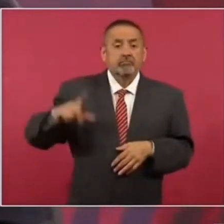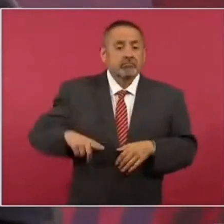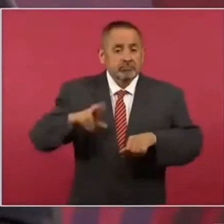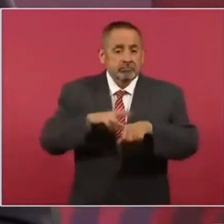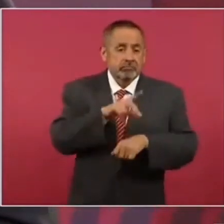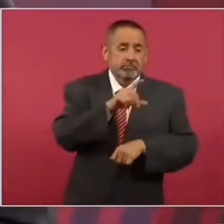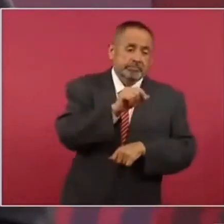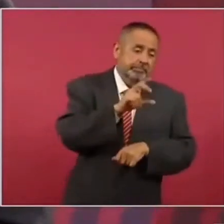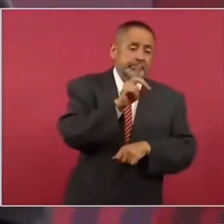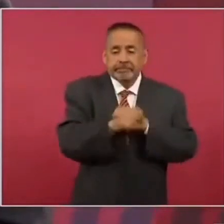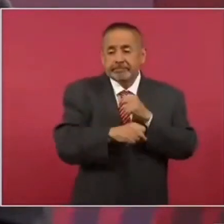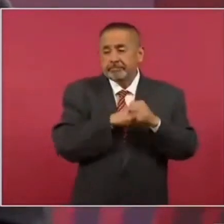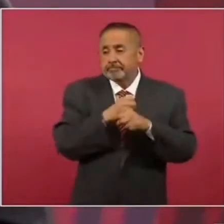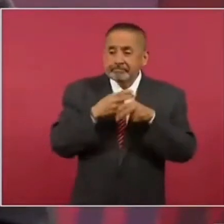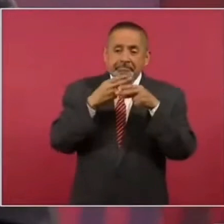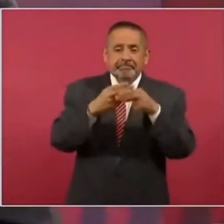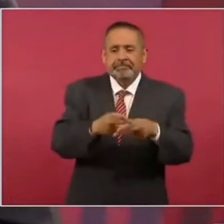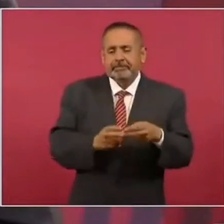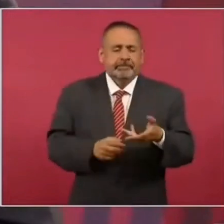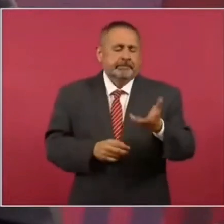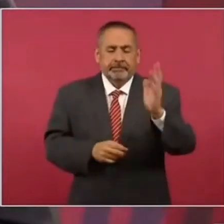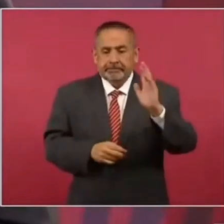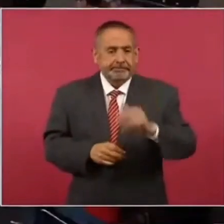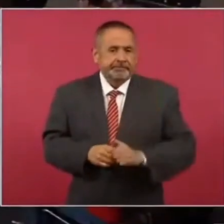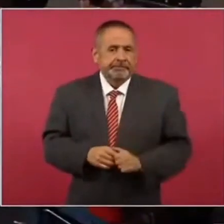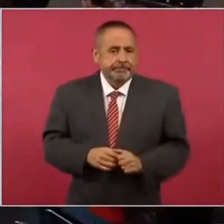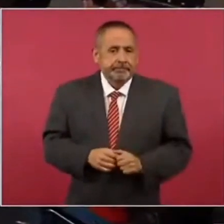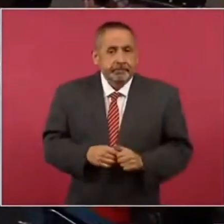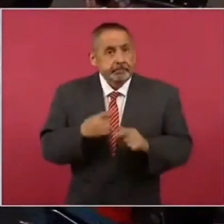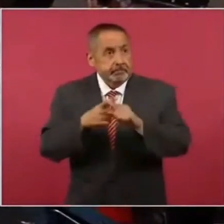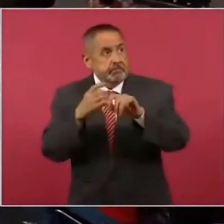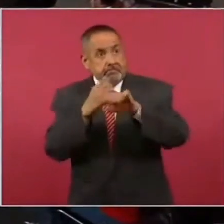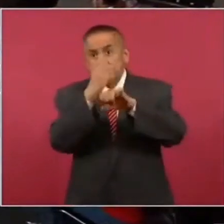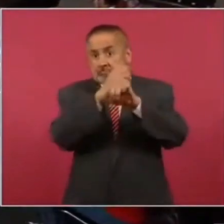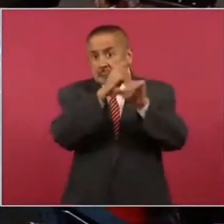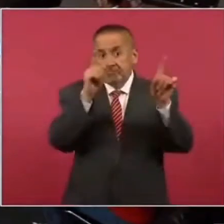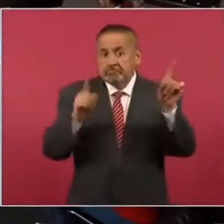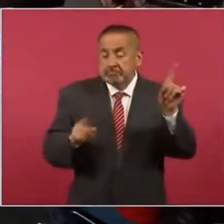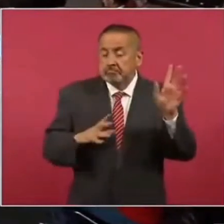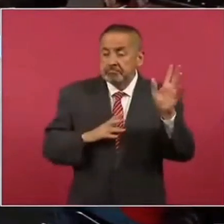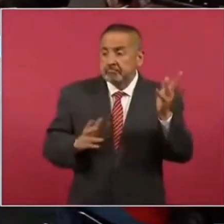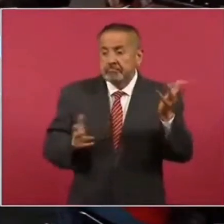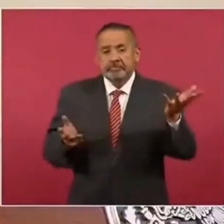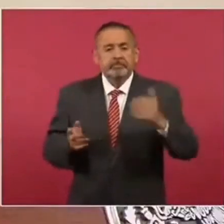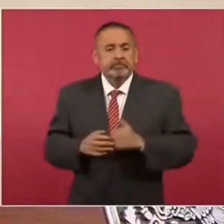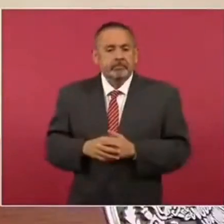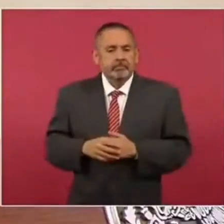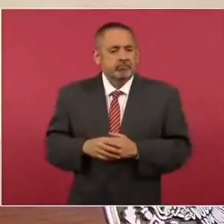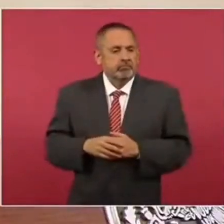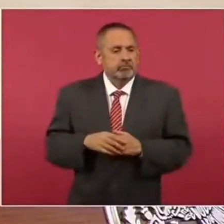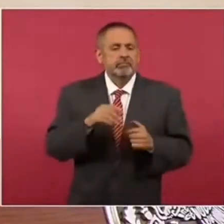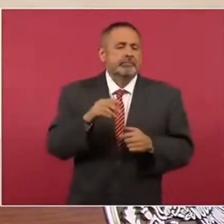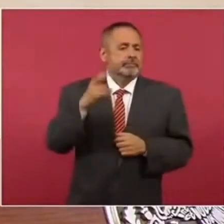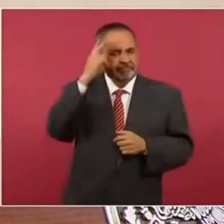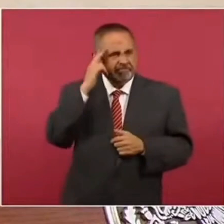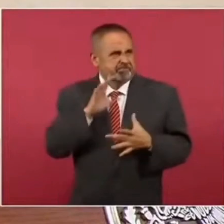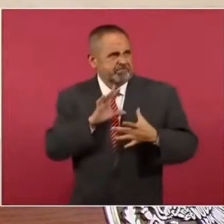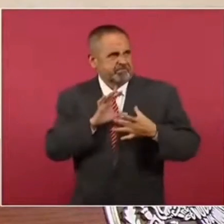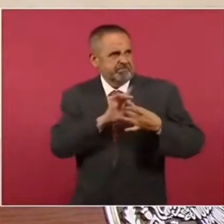años en los estados, con hombres fuertes.